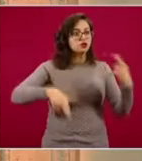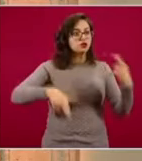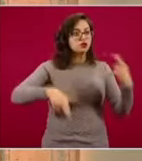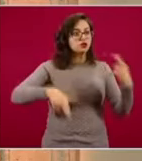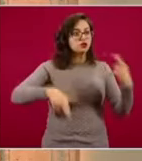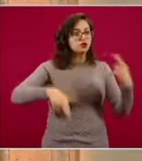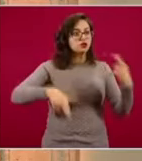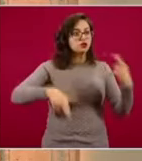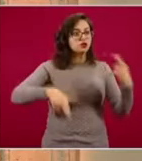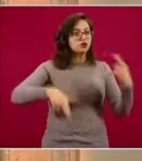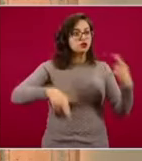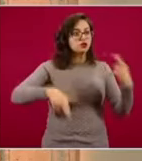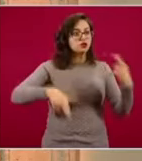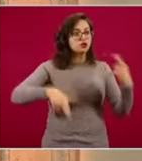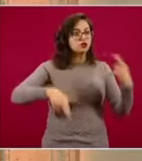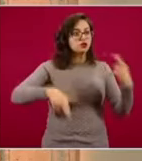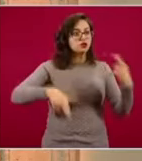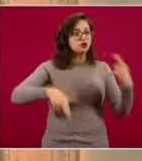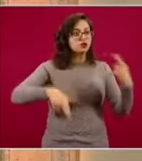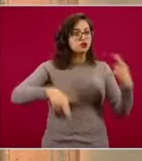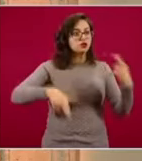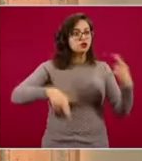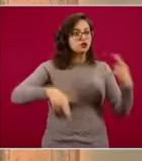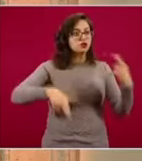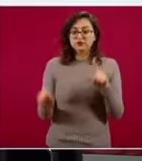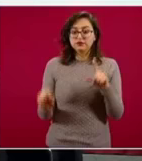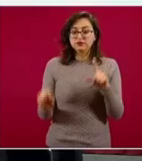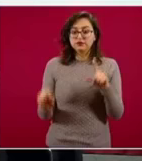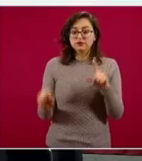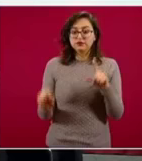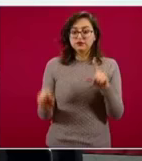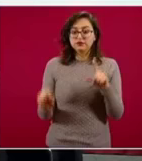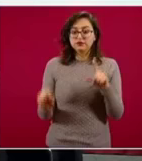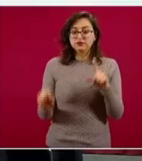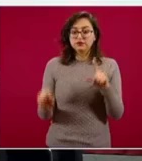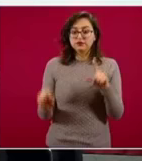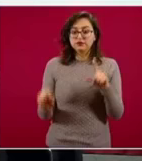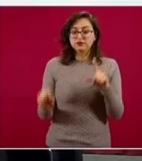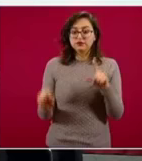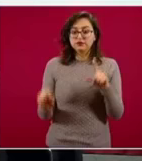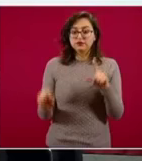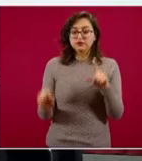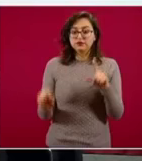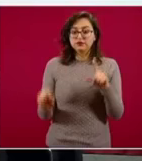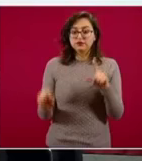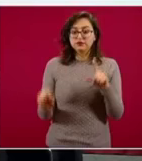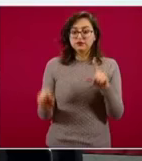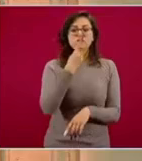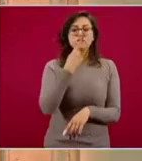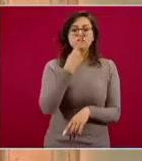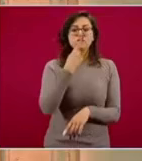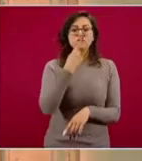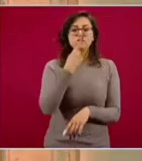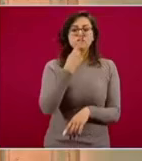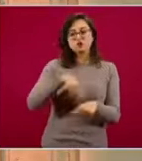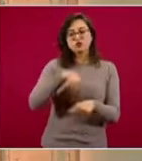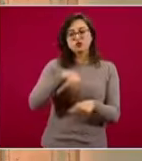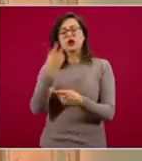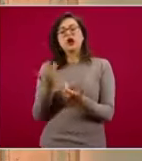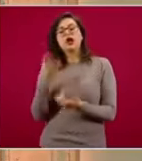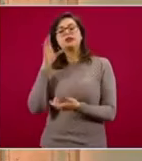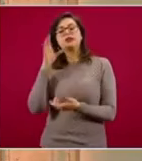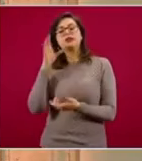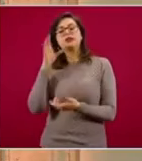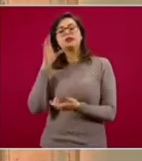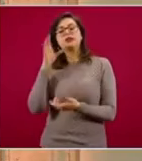a través de estos niveles de riesgo que van desde un nivel máximo en rojo, pasando por un alto en naranja,